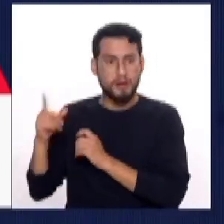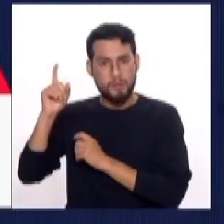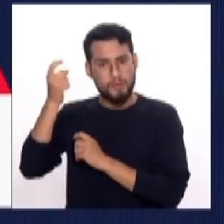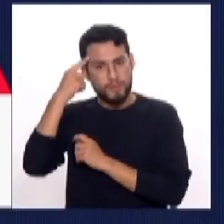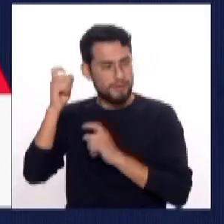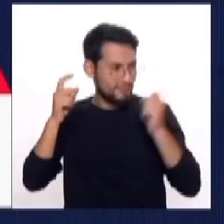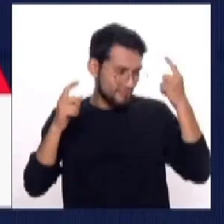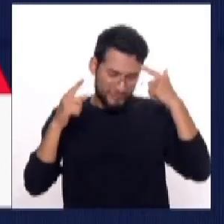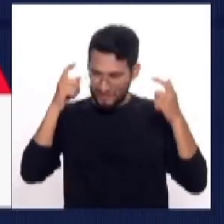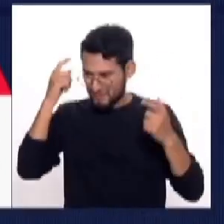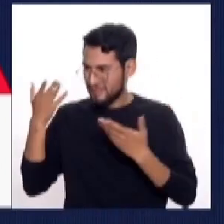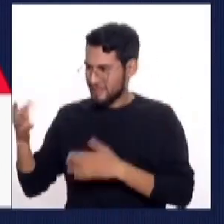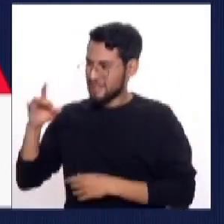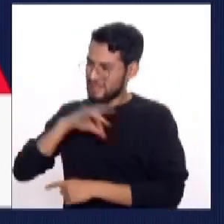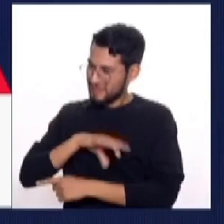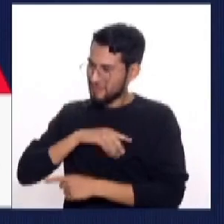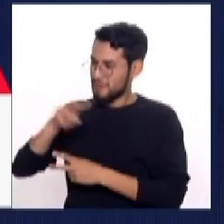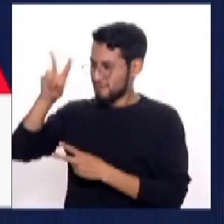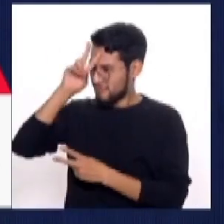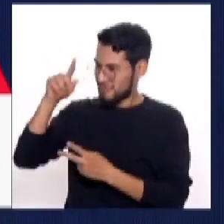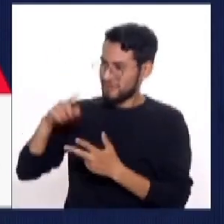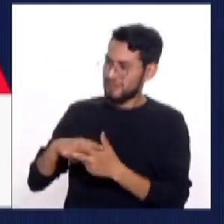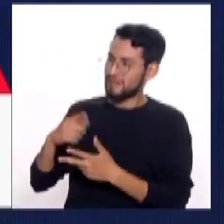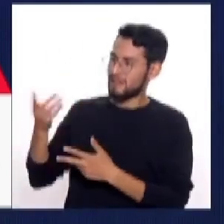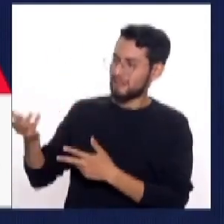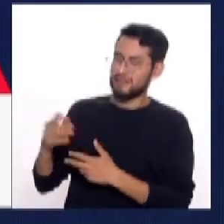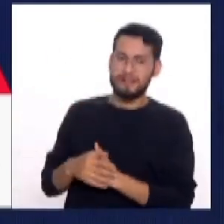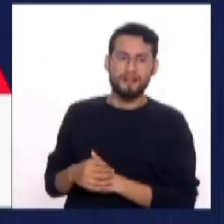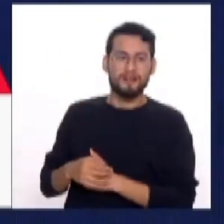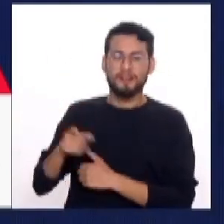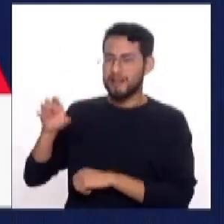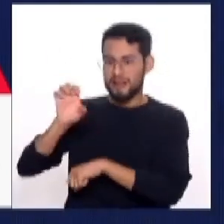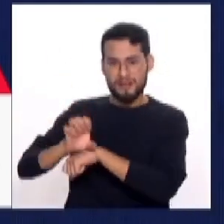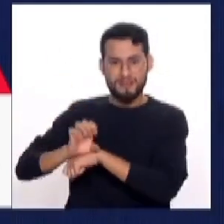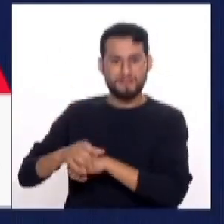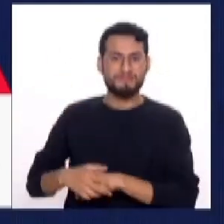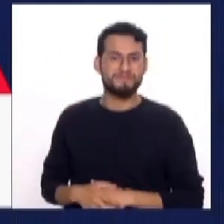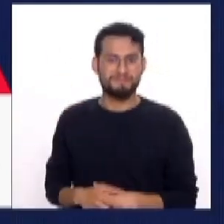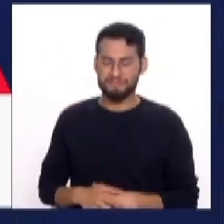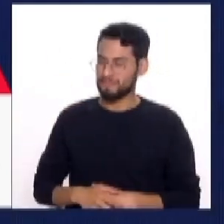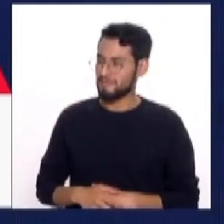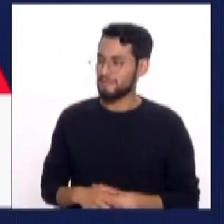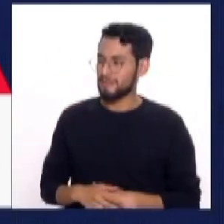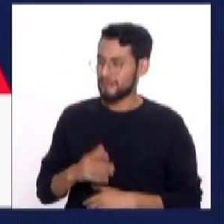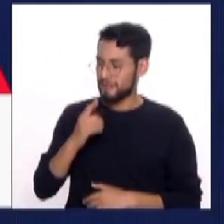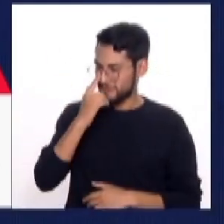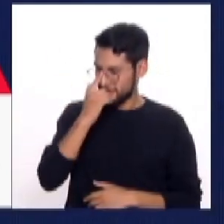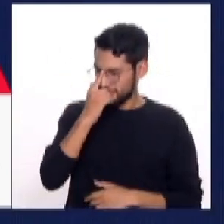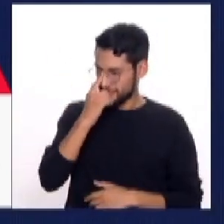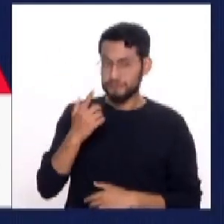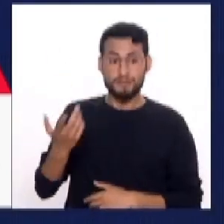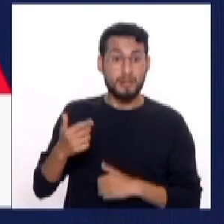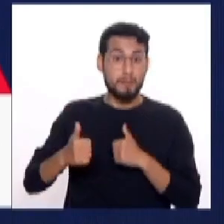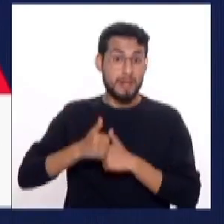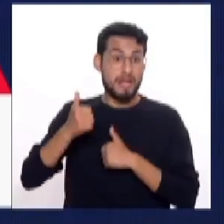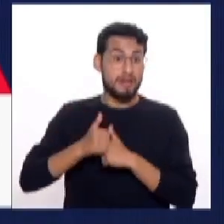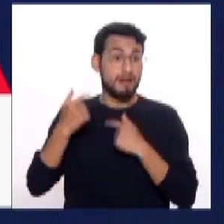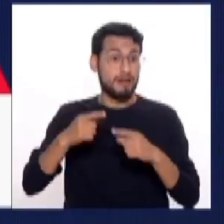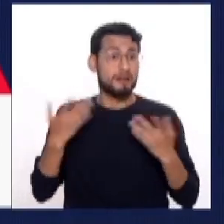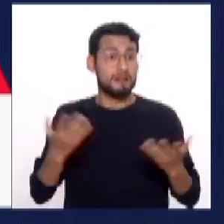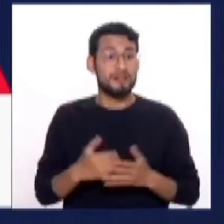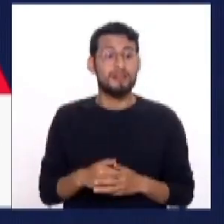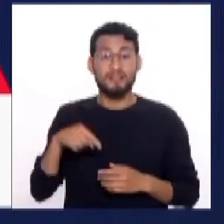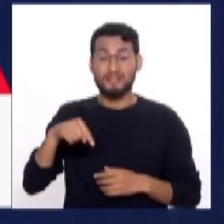política aquí de Chile de Perú de Ecuador Es peligroso habitar